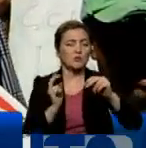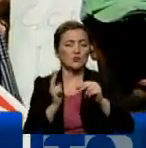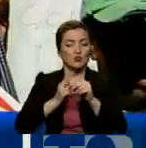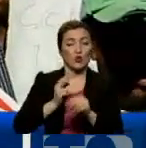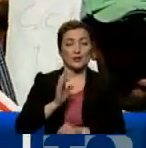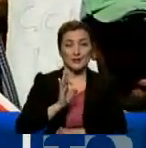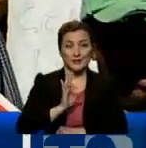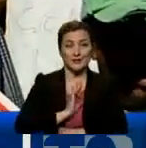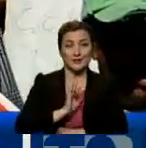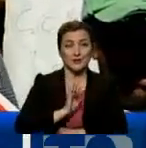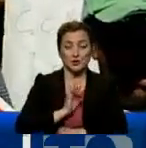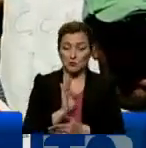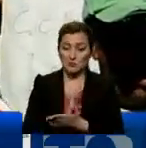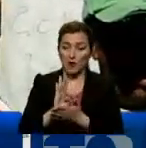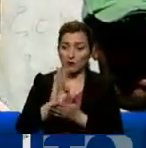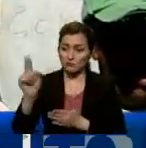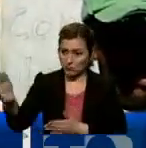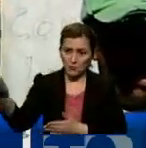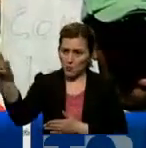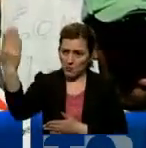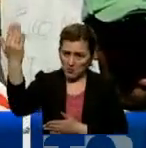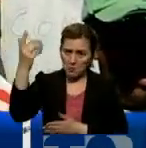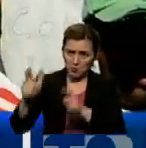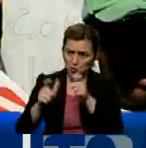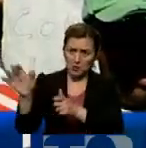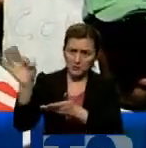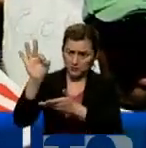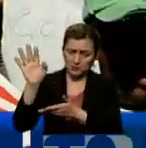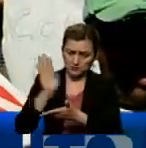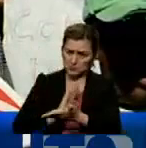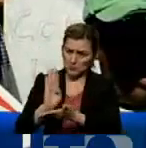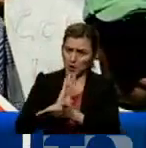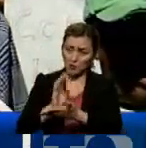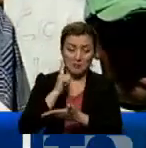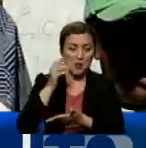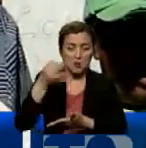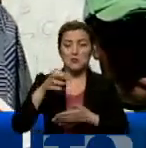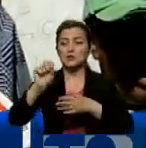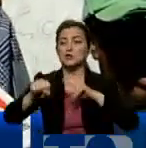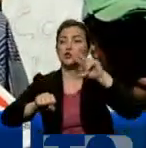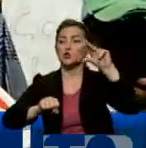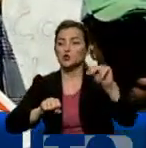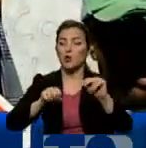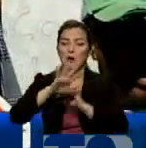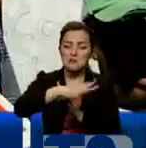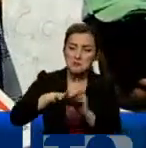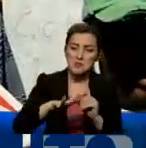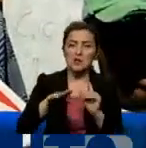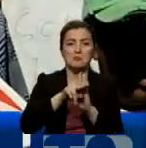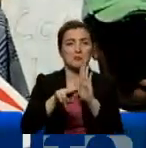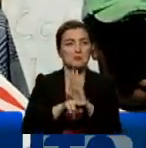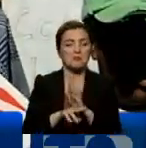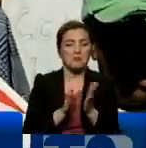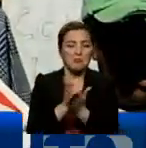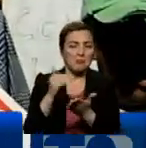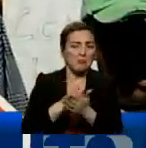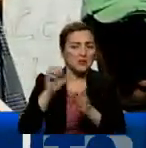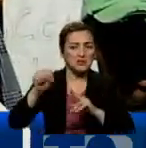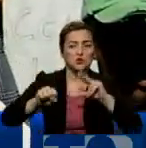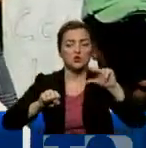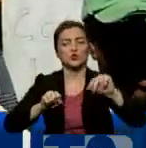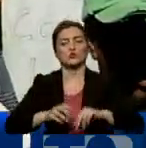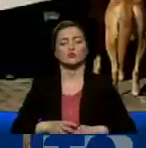técnicos designados por el barrio para que sean ellos mismos quienes vean si se cumplen las normas de ambiente, si la factibilidad es real.